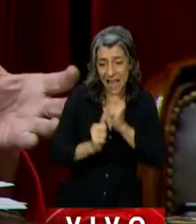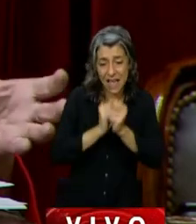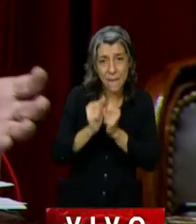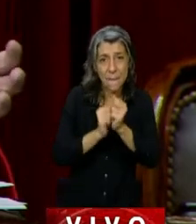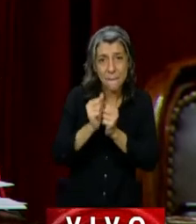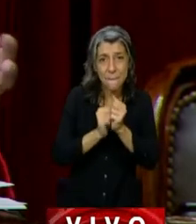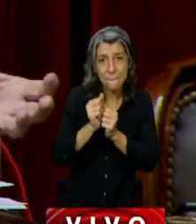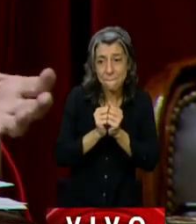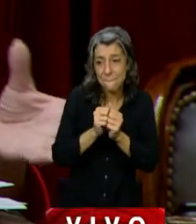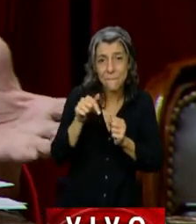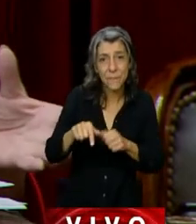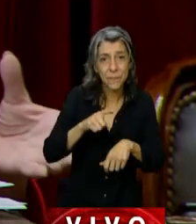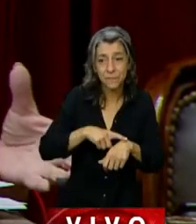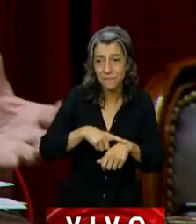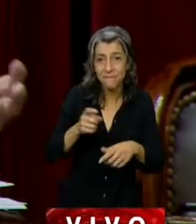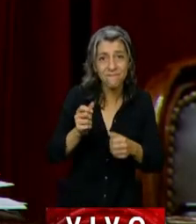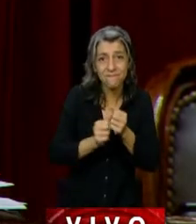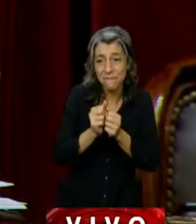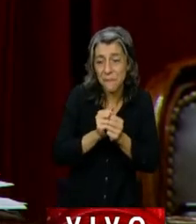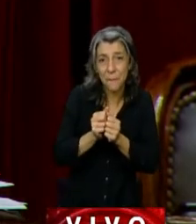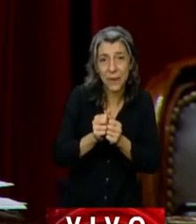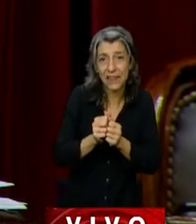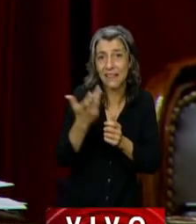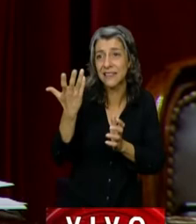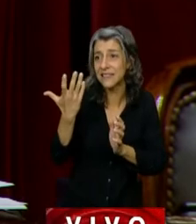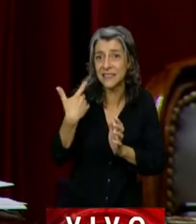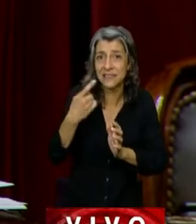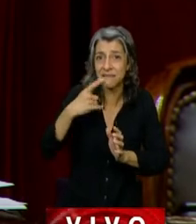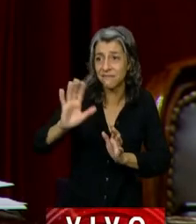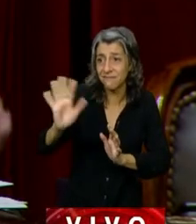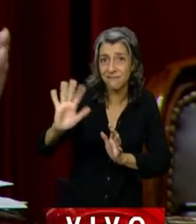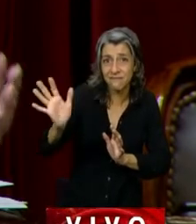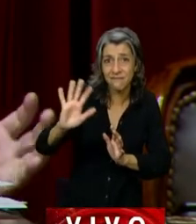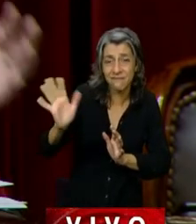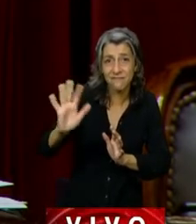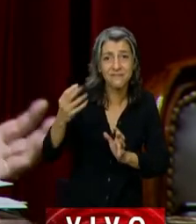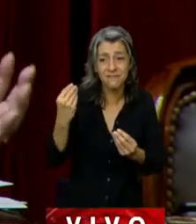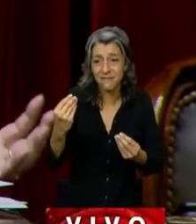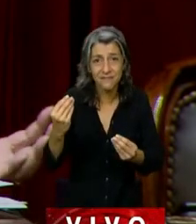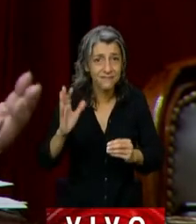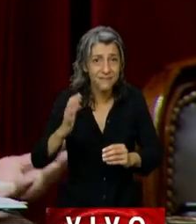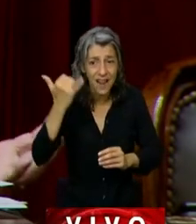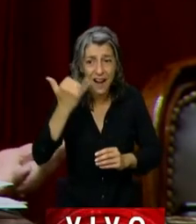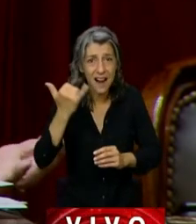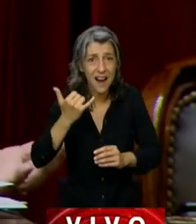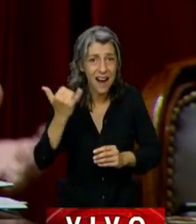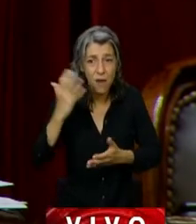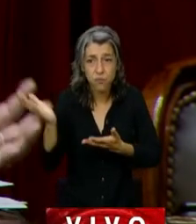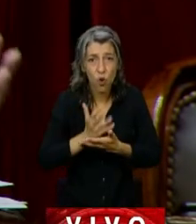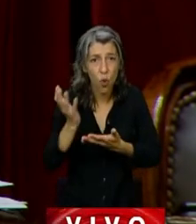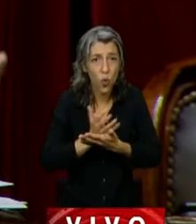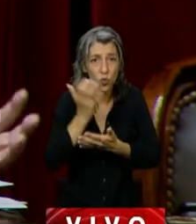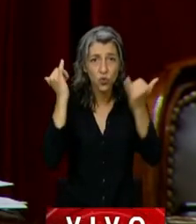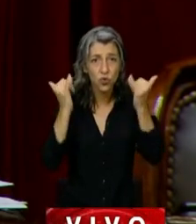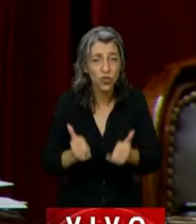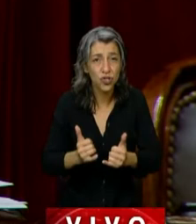más antigüedad en la fabricación de silobolsas y tiene, digamos, el mayor mercado, está en Río Grande, en mi provincia.